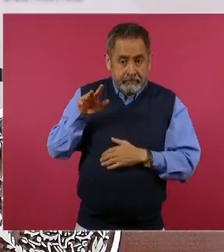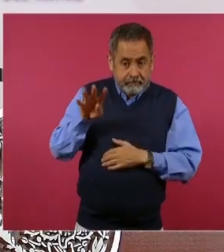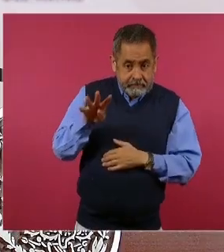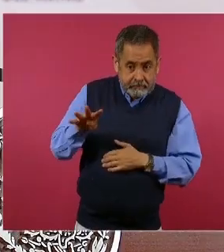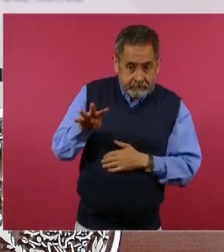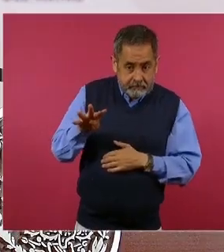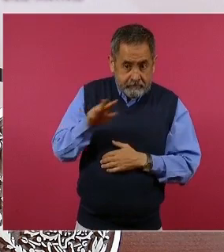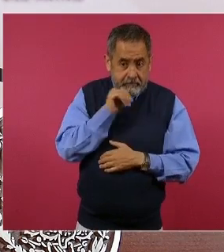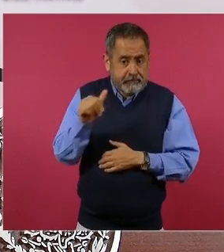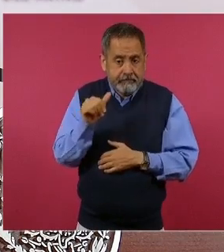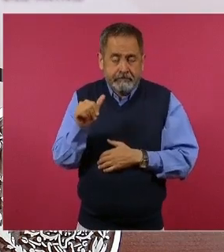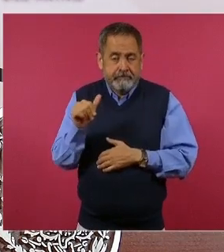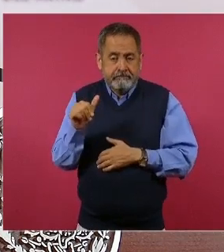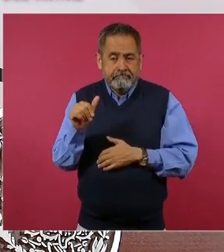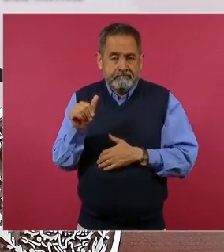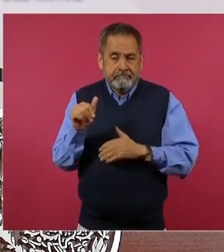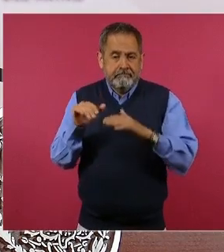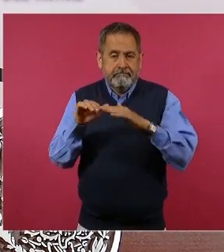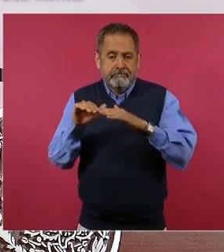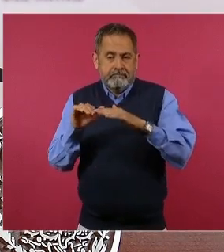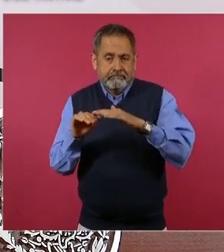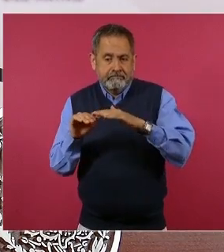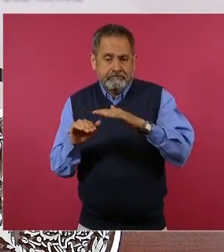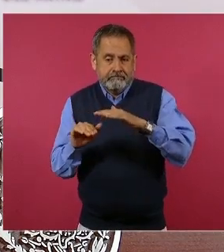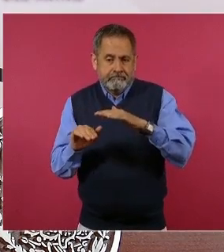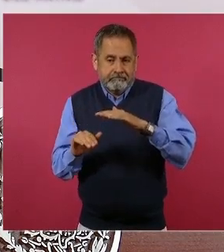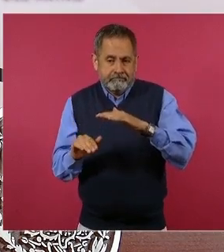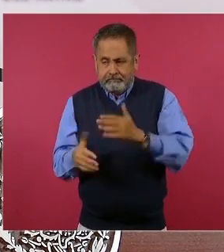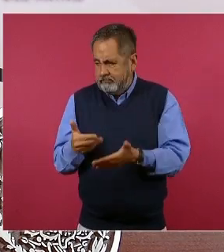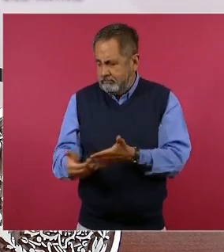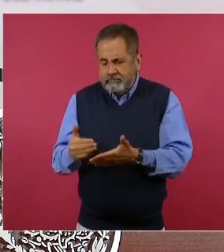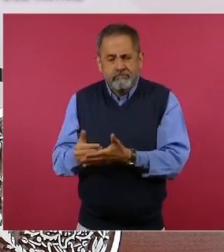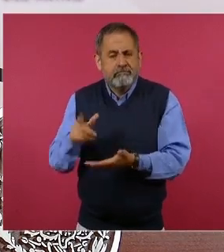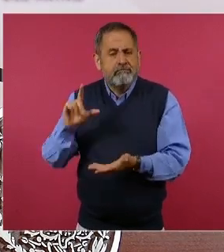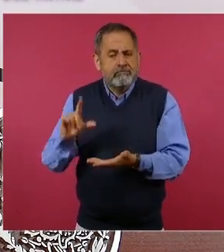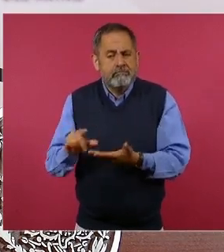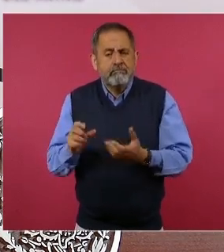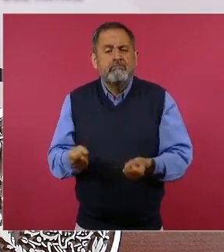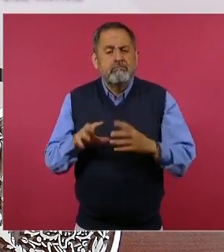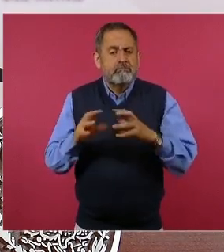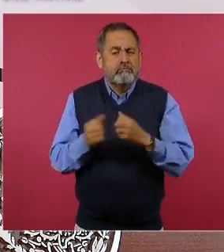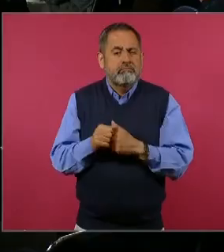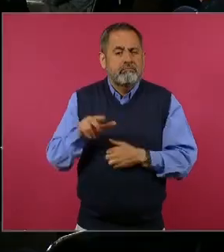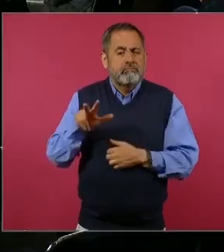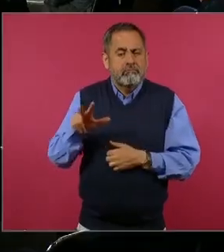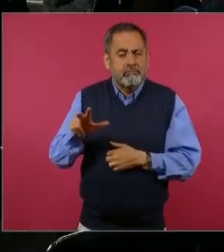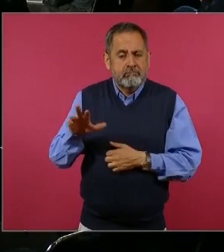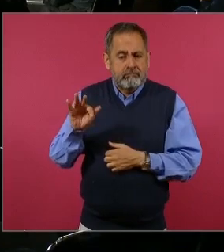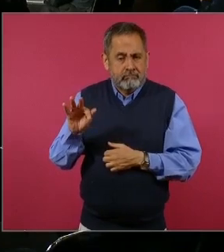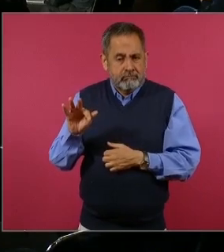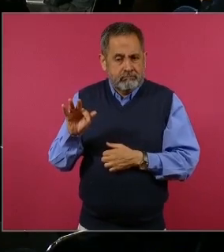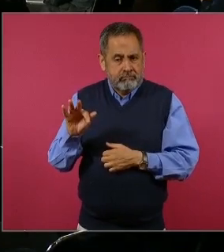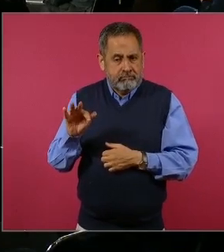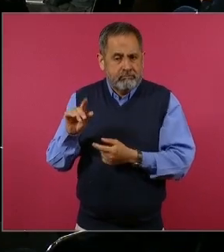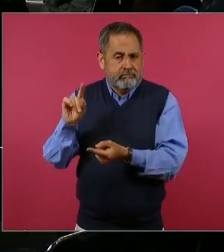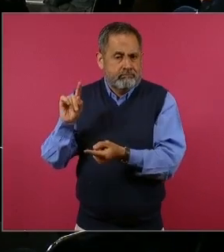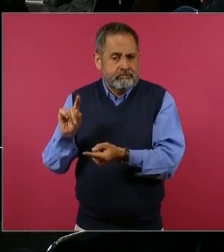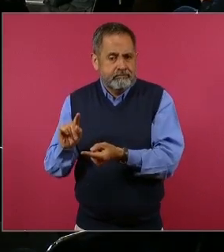bajó, ya está, creo que como 18.40,